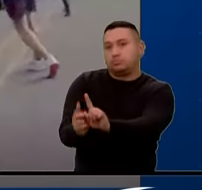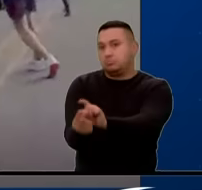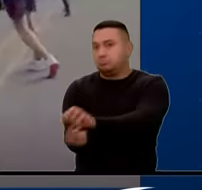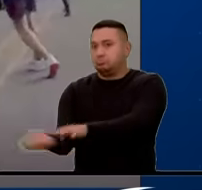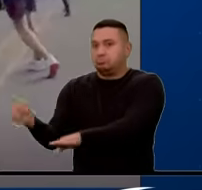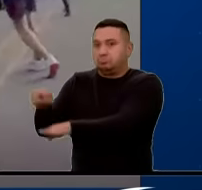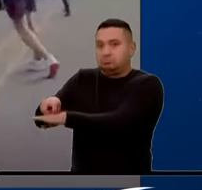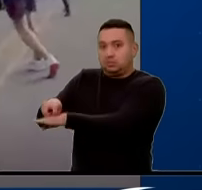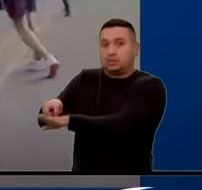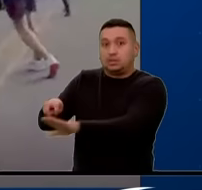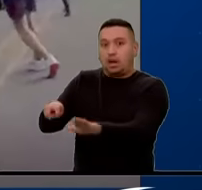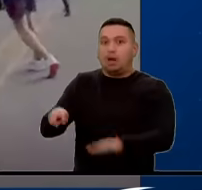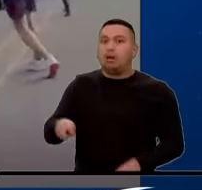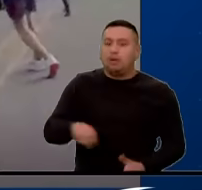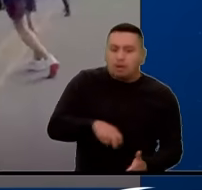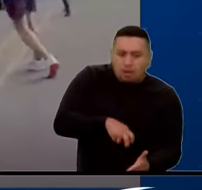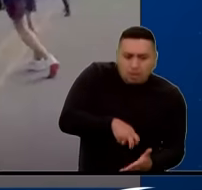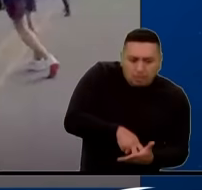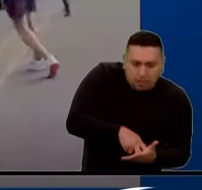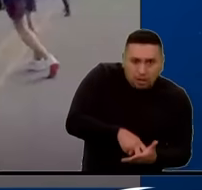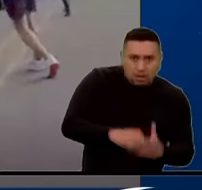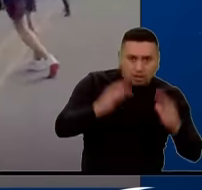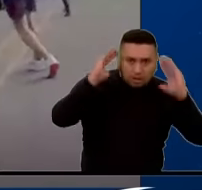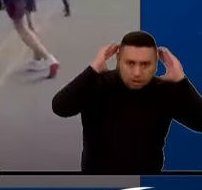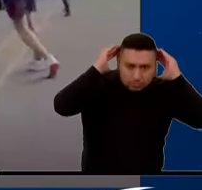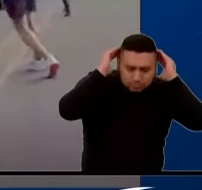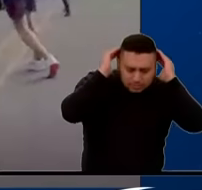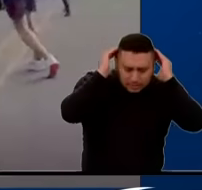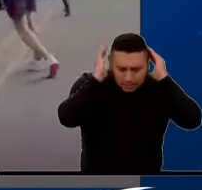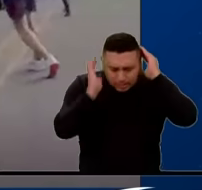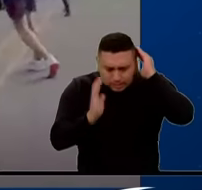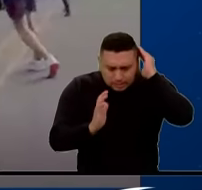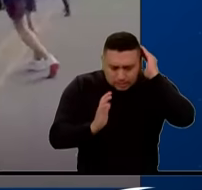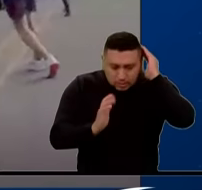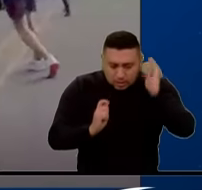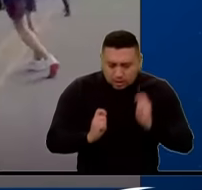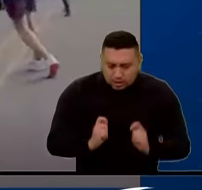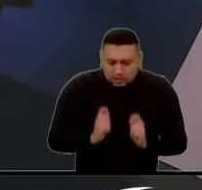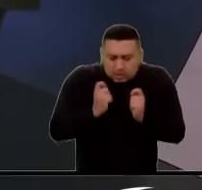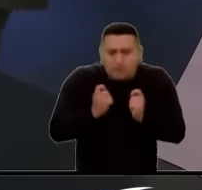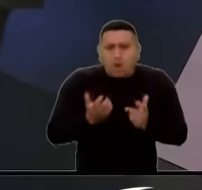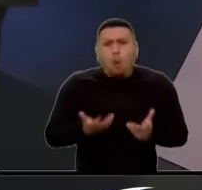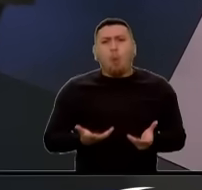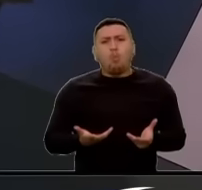qué momento usted logra escapar, subirse al carro y llegar hasta Fortul?